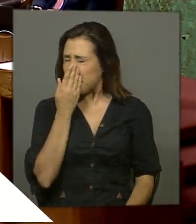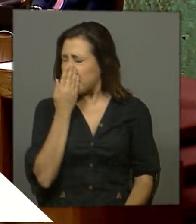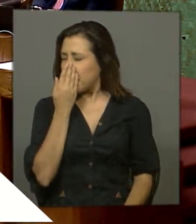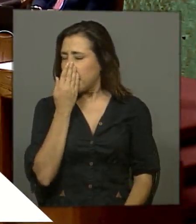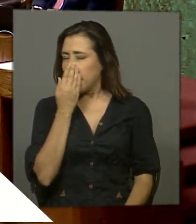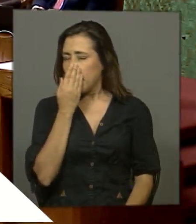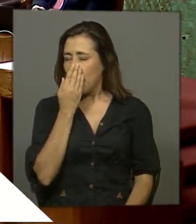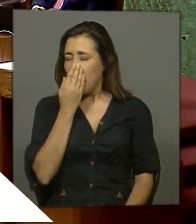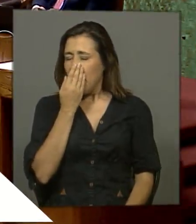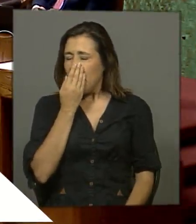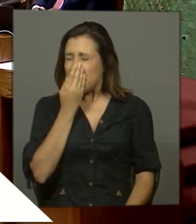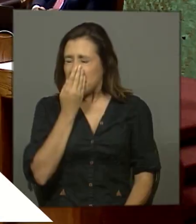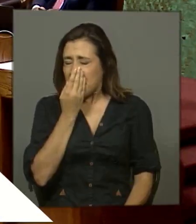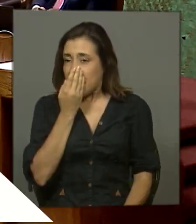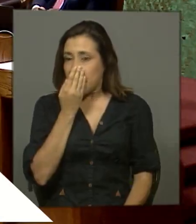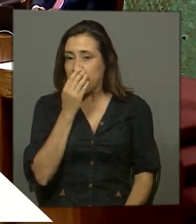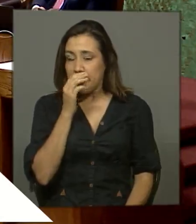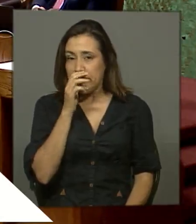bien